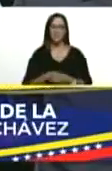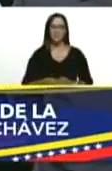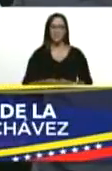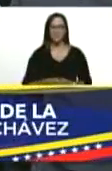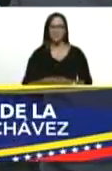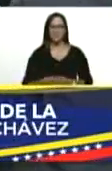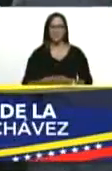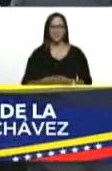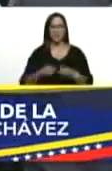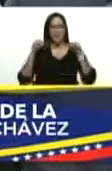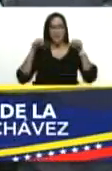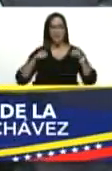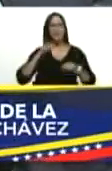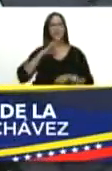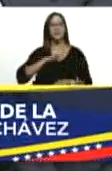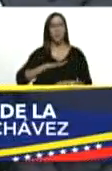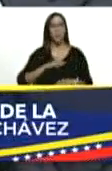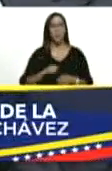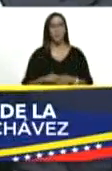aquí estamos.